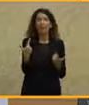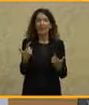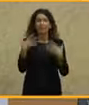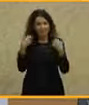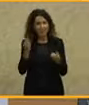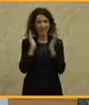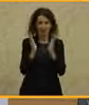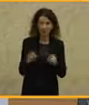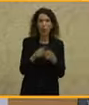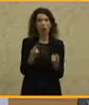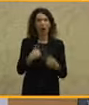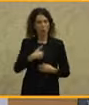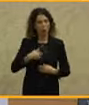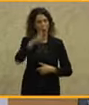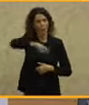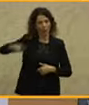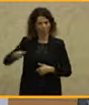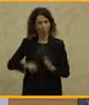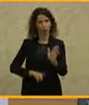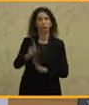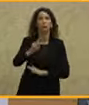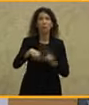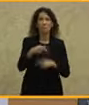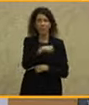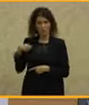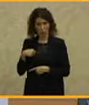al desarrollo del rol de ciudadano y